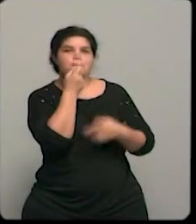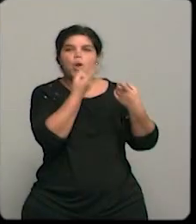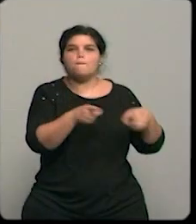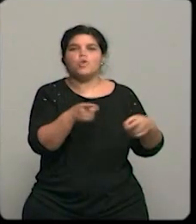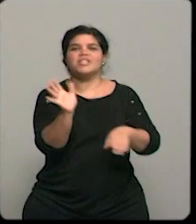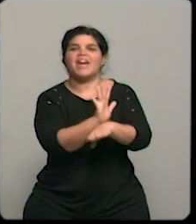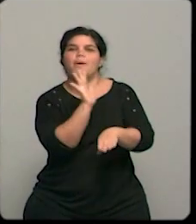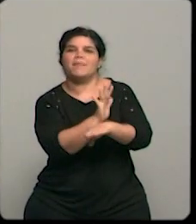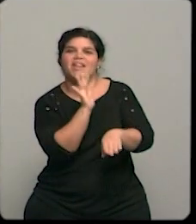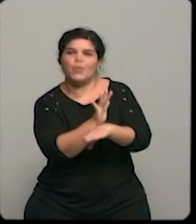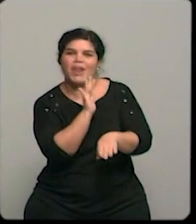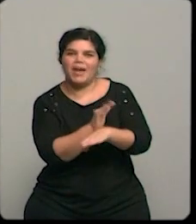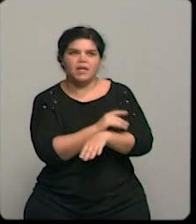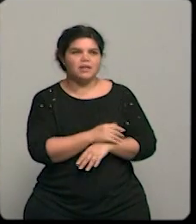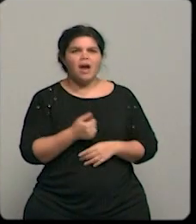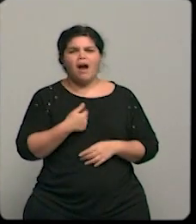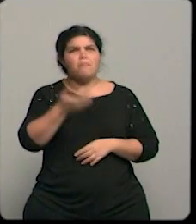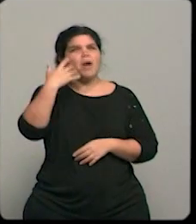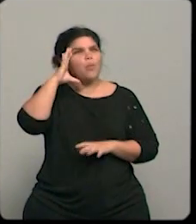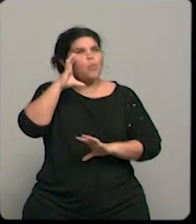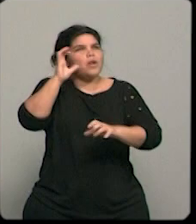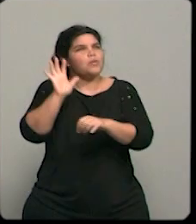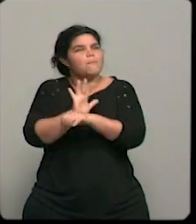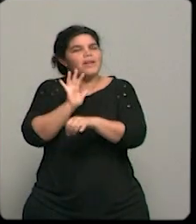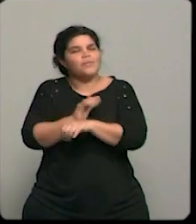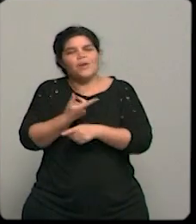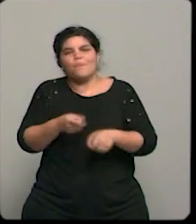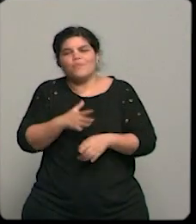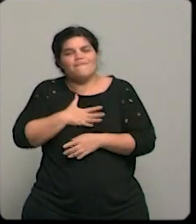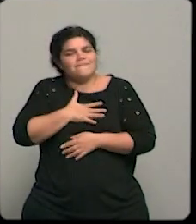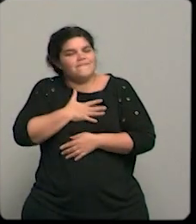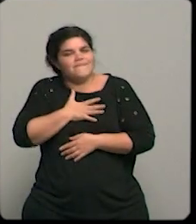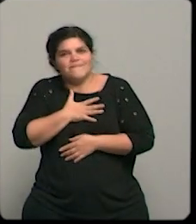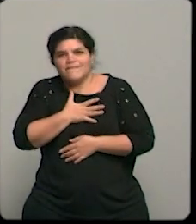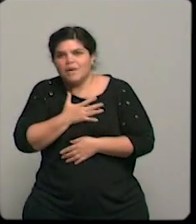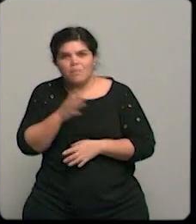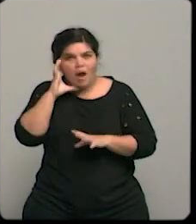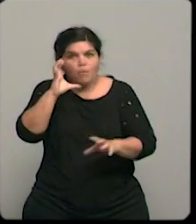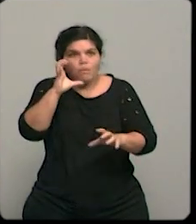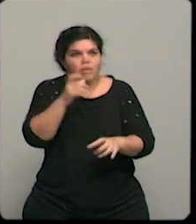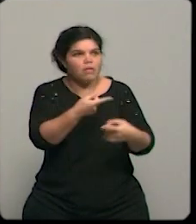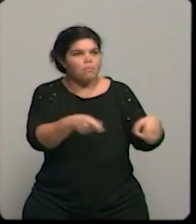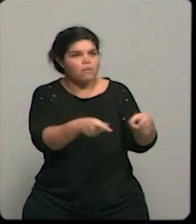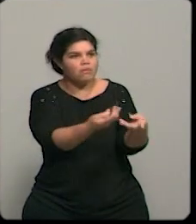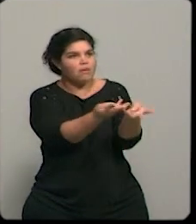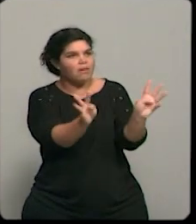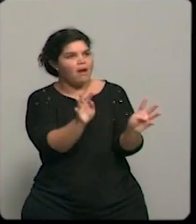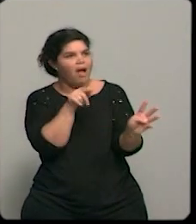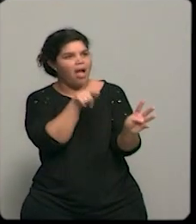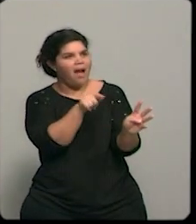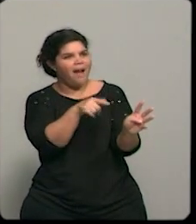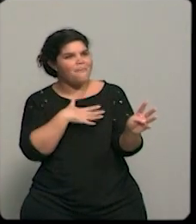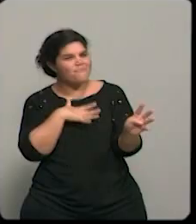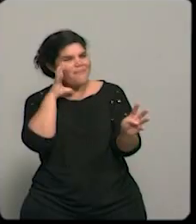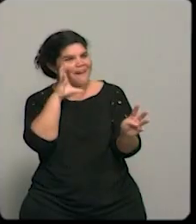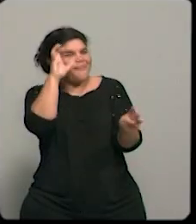¿entendés? La verdad, esa música que me gustó tanto de aquella película es muy parecido a aquella gran obra sinfónica, entonces ¿por qué no